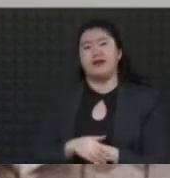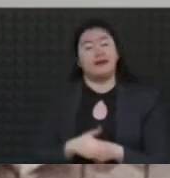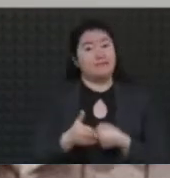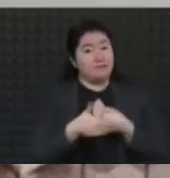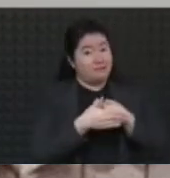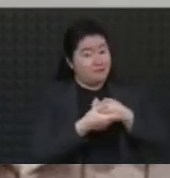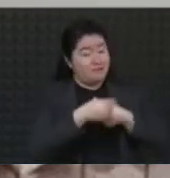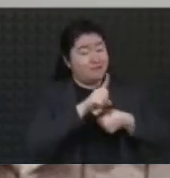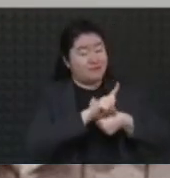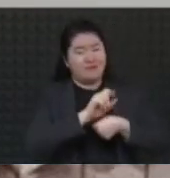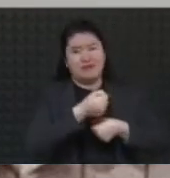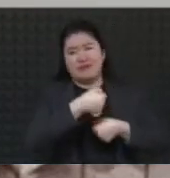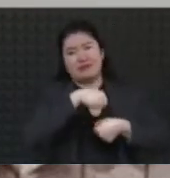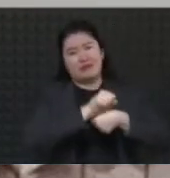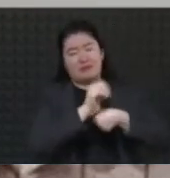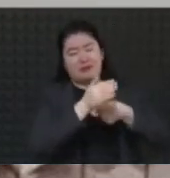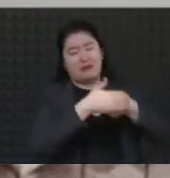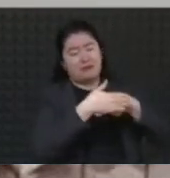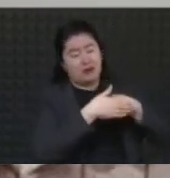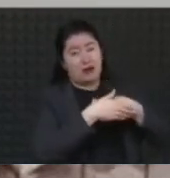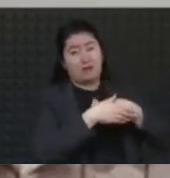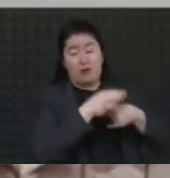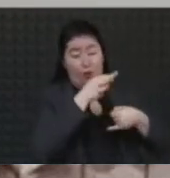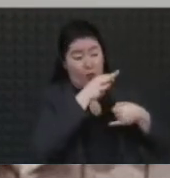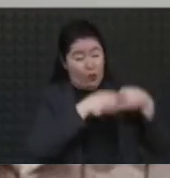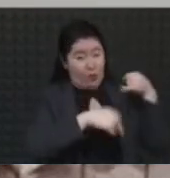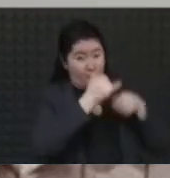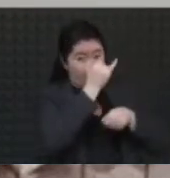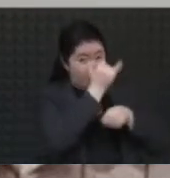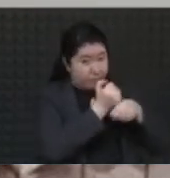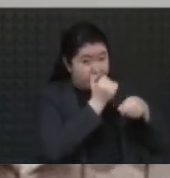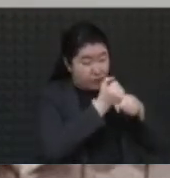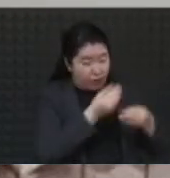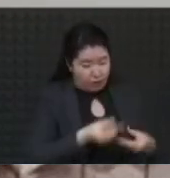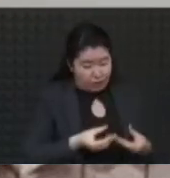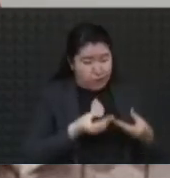semanas estará entregando el último informe de causa raíz.